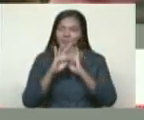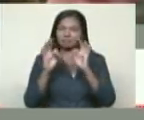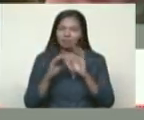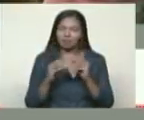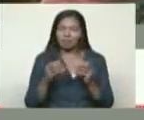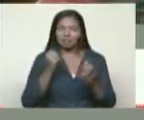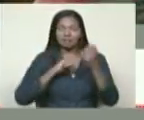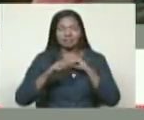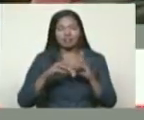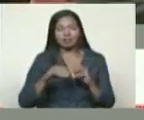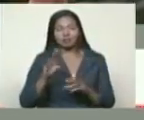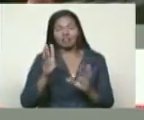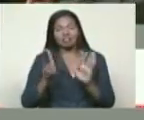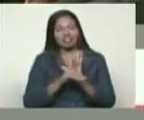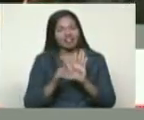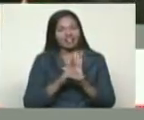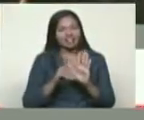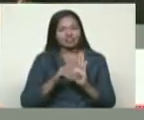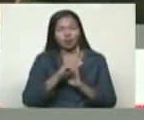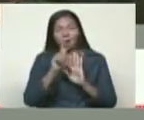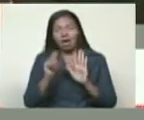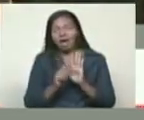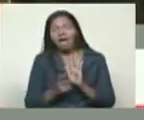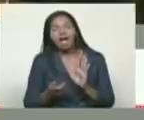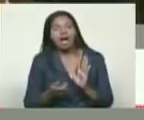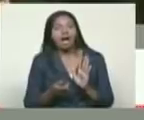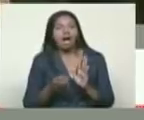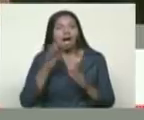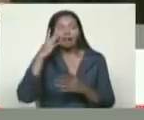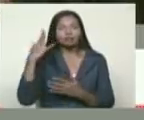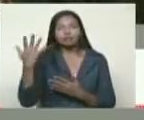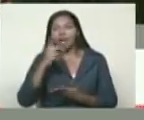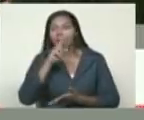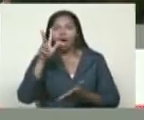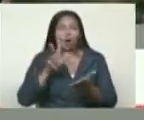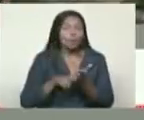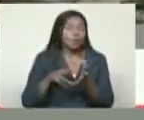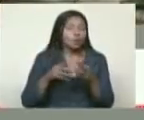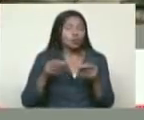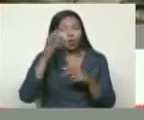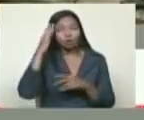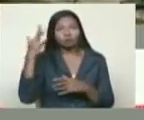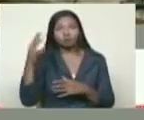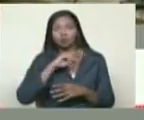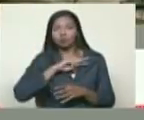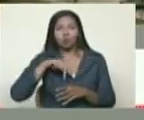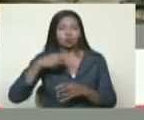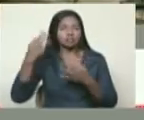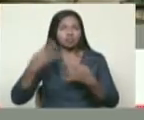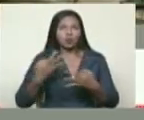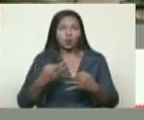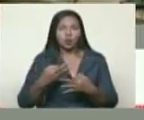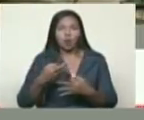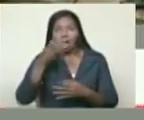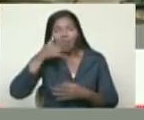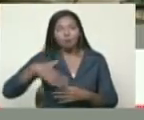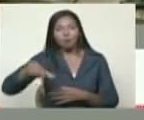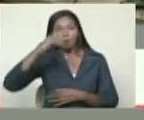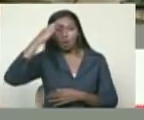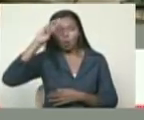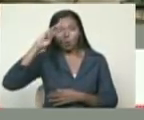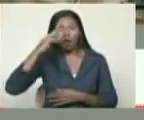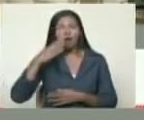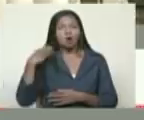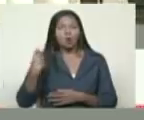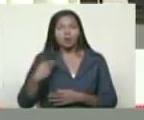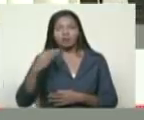nuestro derecho a soñar y a cumplir con nuestros sueños. Y estamos seguros que así será. Y al pueblo de Cuba, a la juventud de